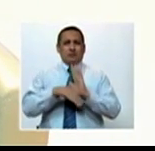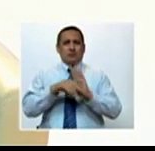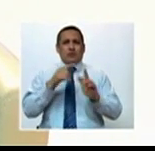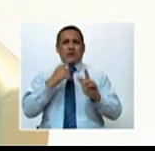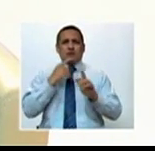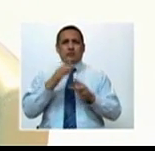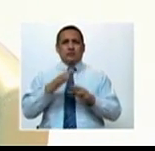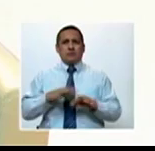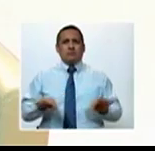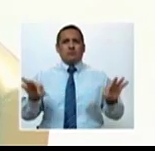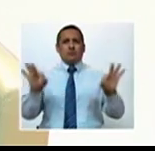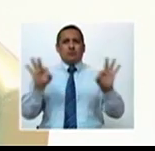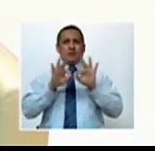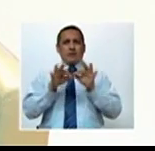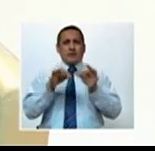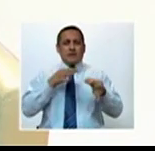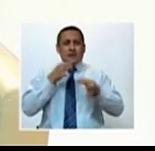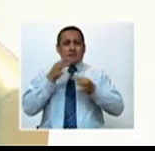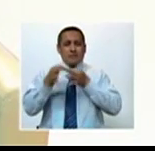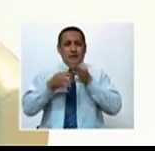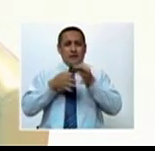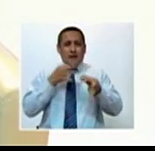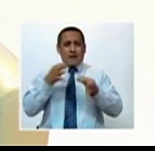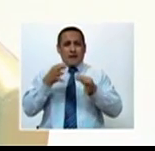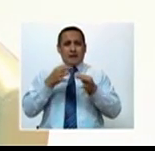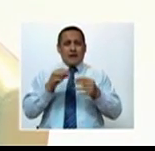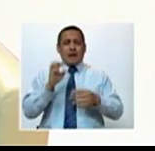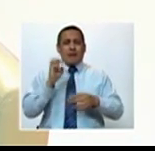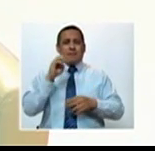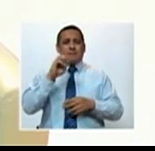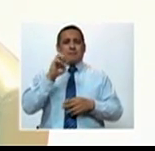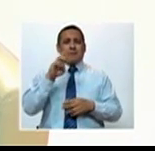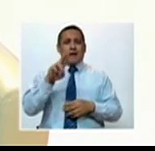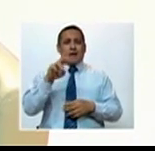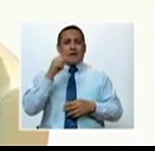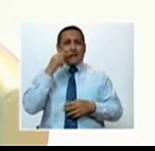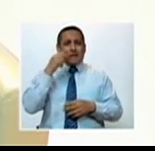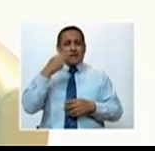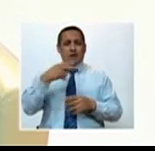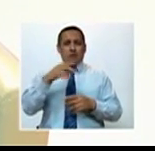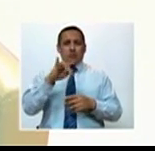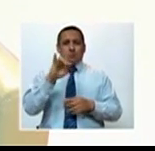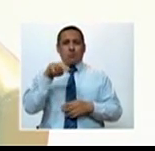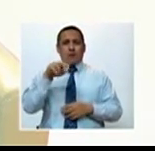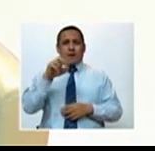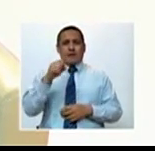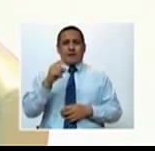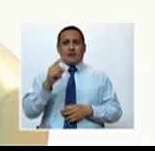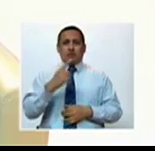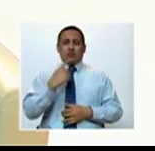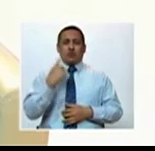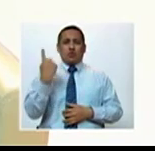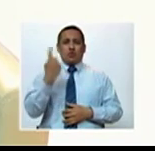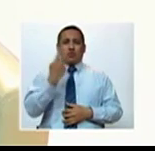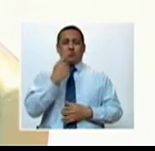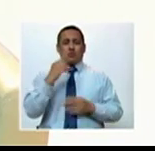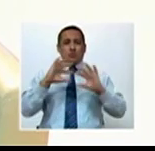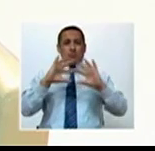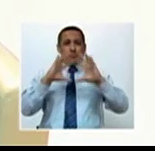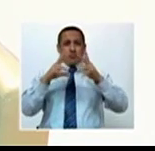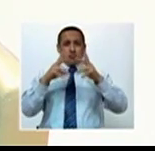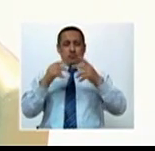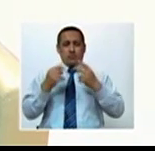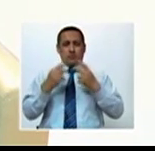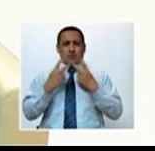es importante desmitificar. La marihuana que se fuma hoy en el mundo, no ujú. solamente en